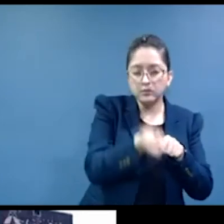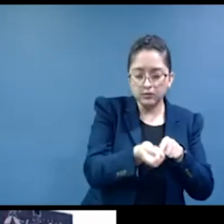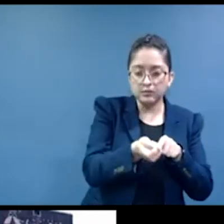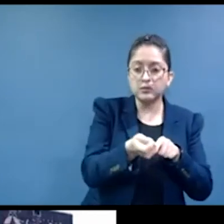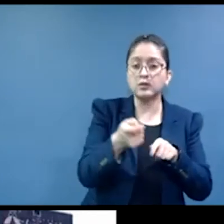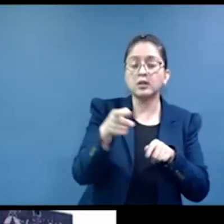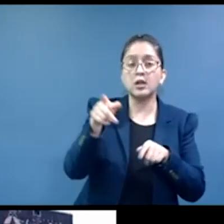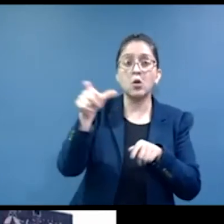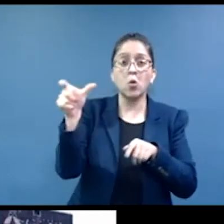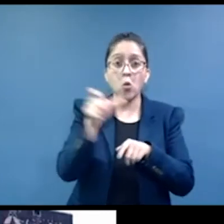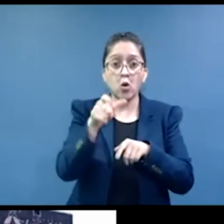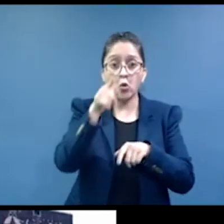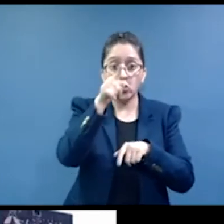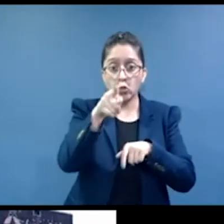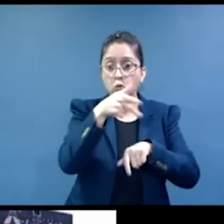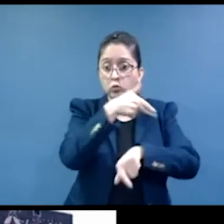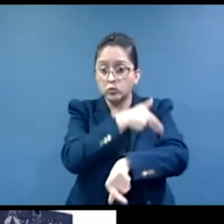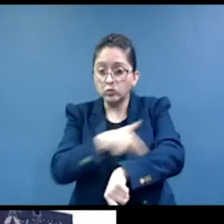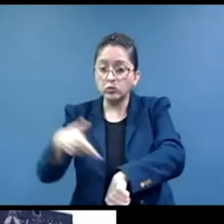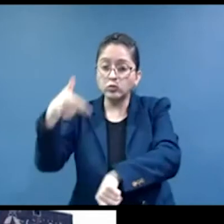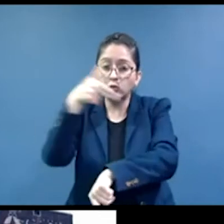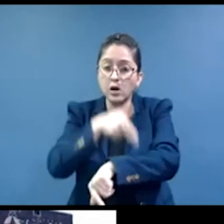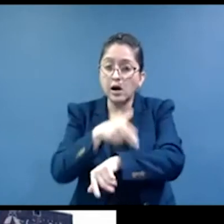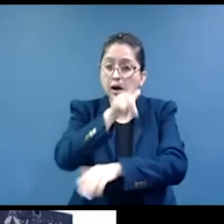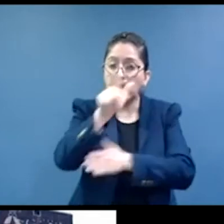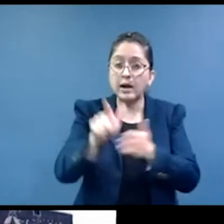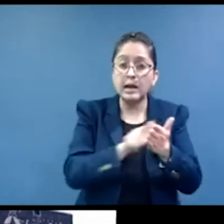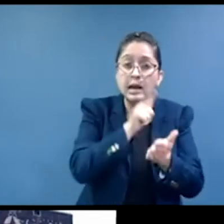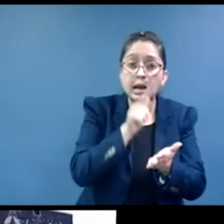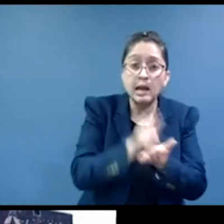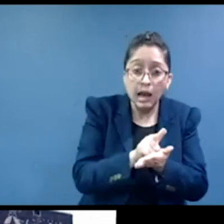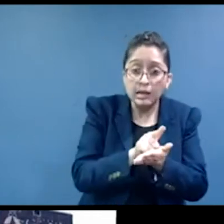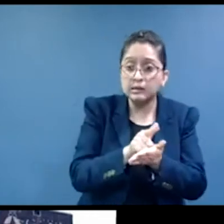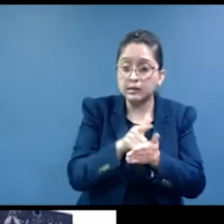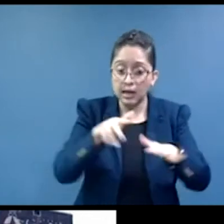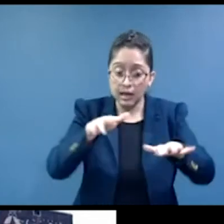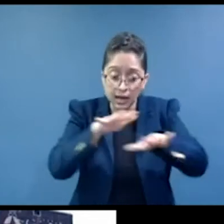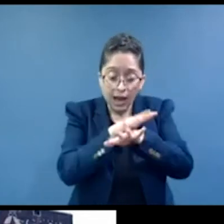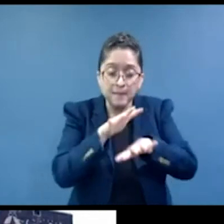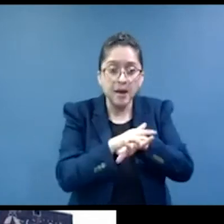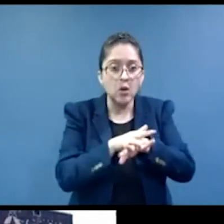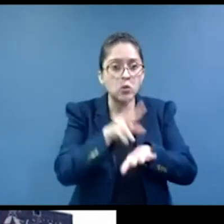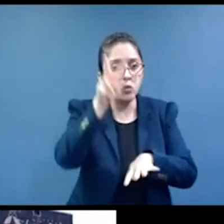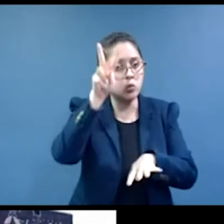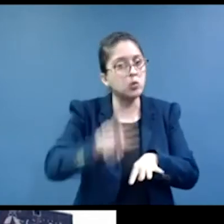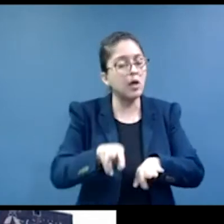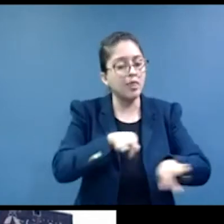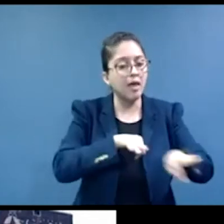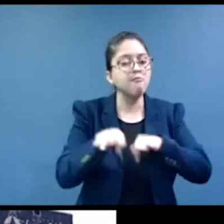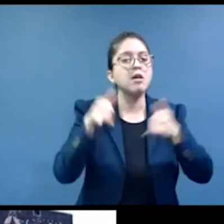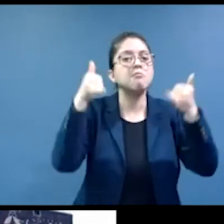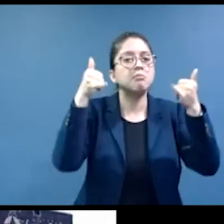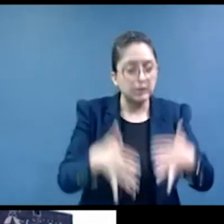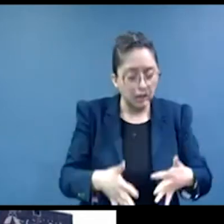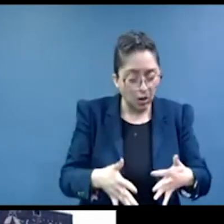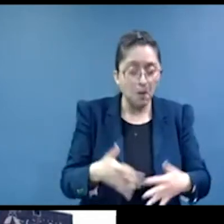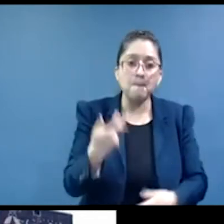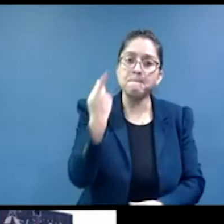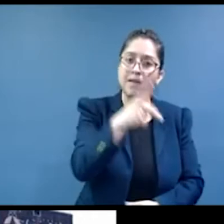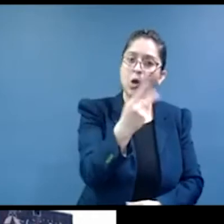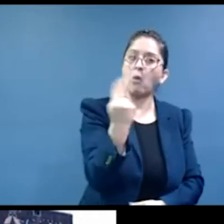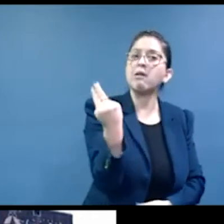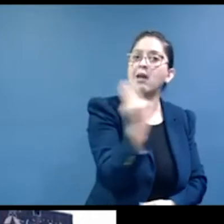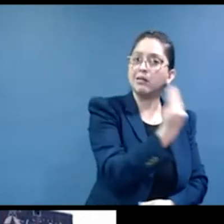de legislar en la materia sí es grande, pero es urgente, ¿no? Y en ese sentido creo que es fundamental